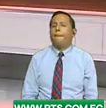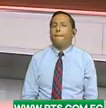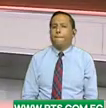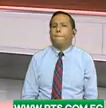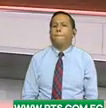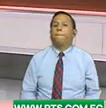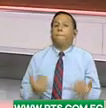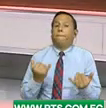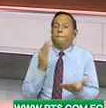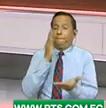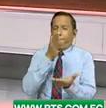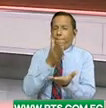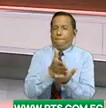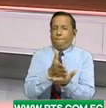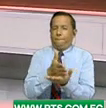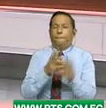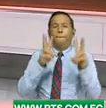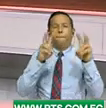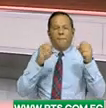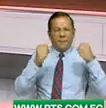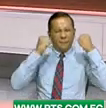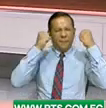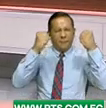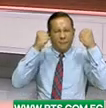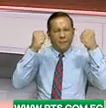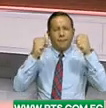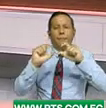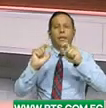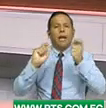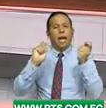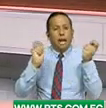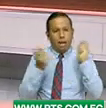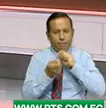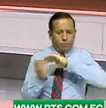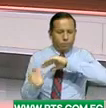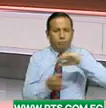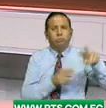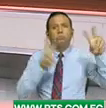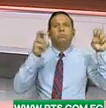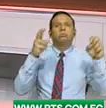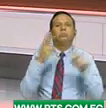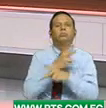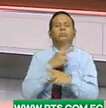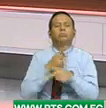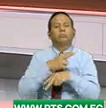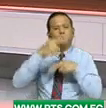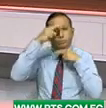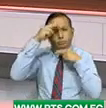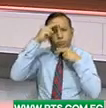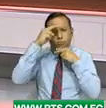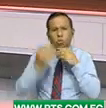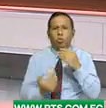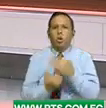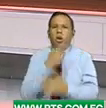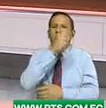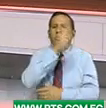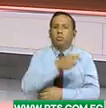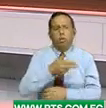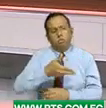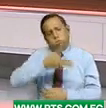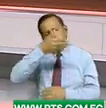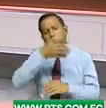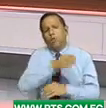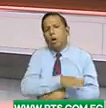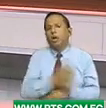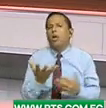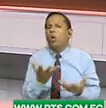Y bien, hacemos una pausa a este tema del paro nacional y nos vamos con una noticia de Crónica Roja. Un nuevo caso de sicariato